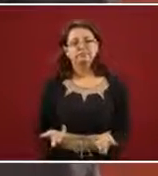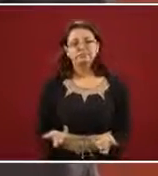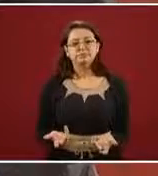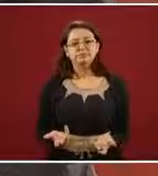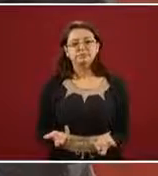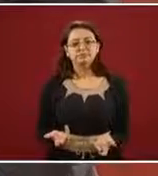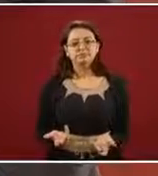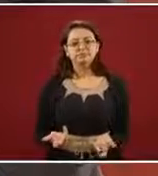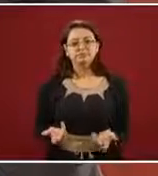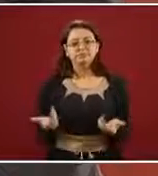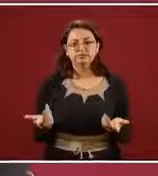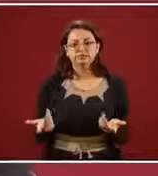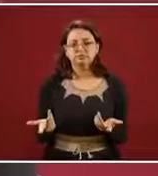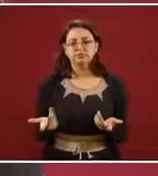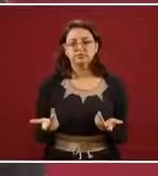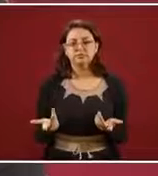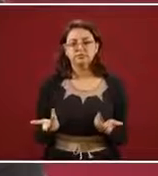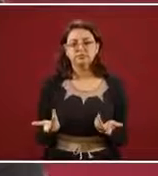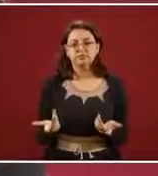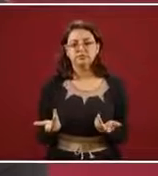¿Para qué medirlo